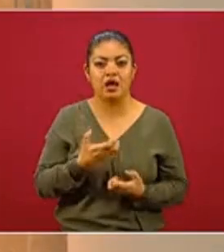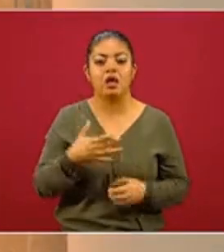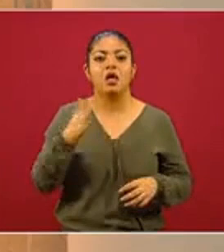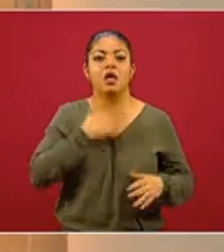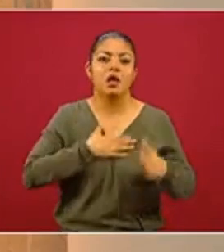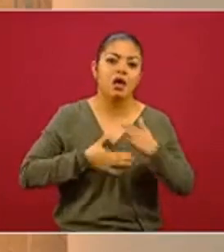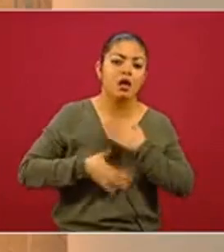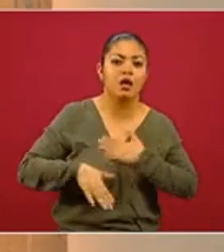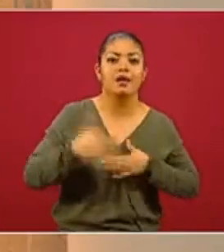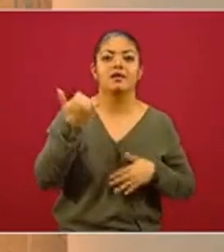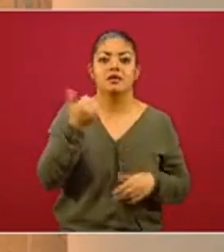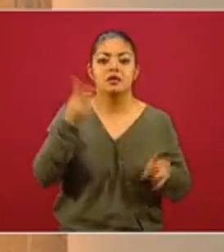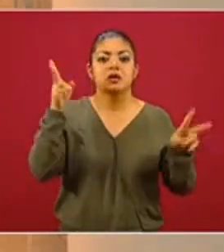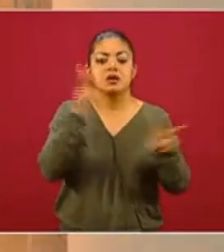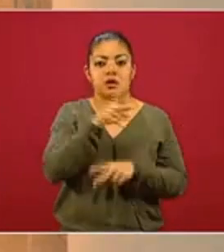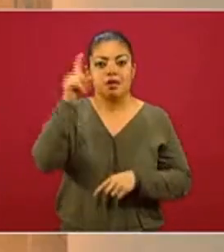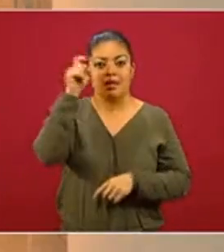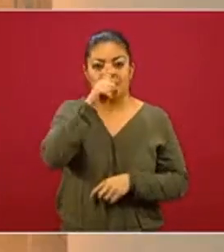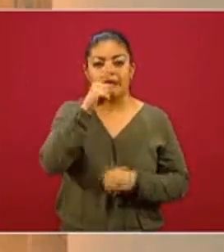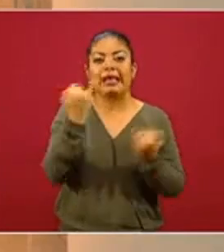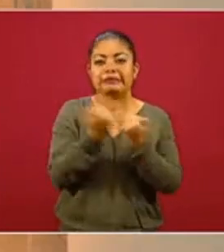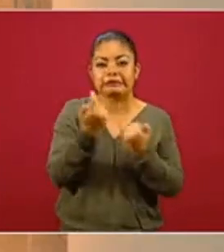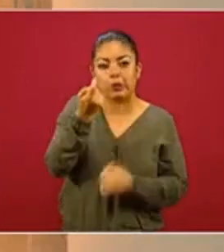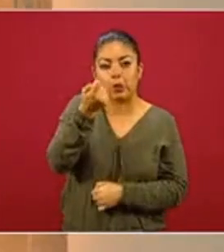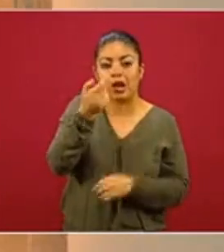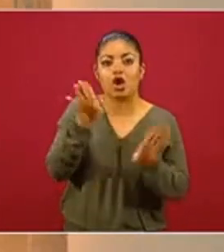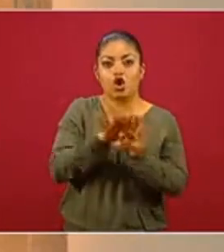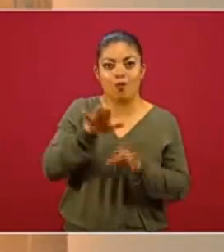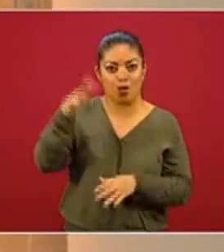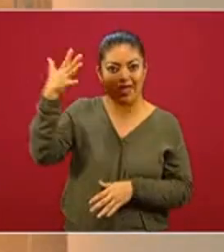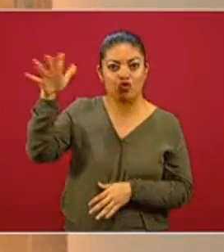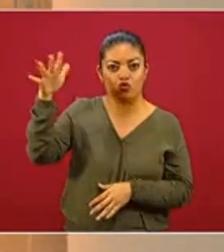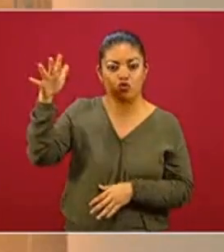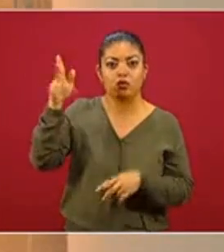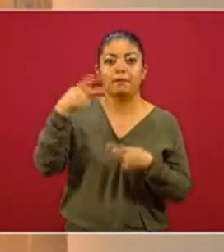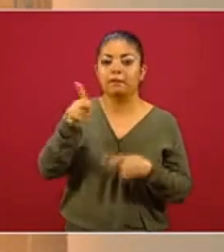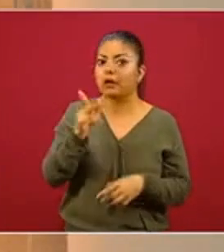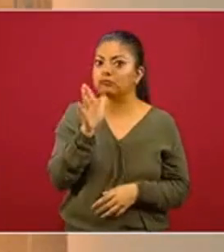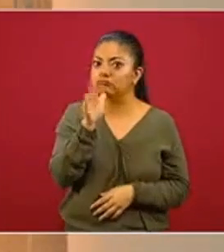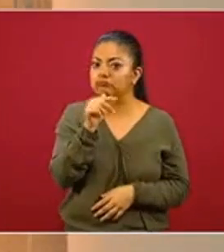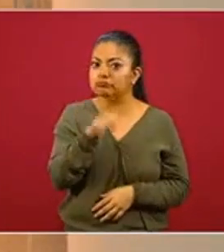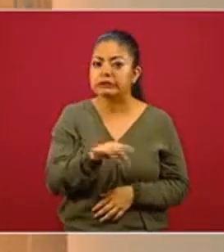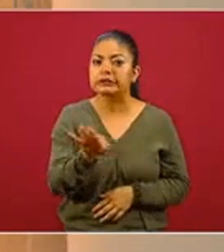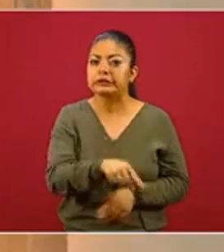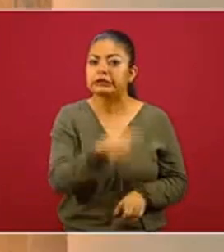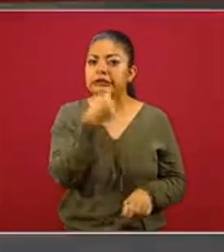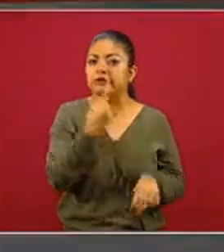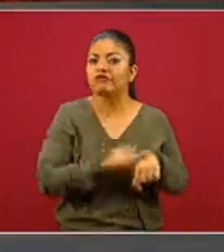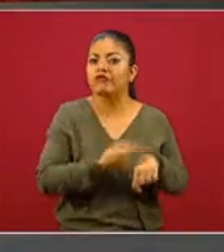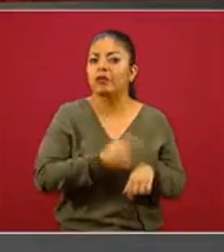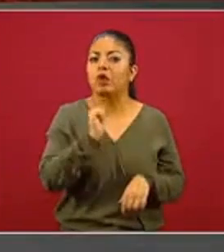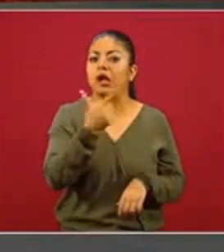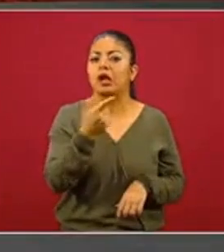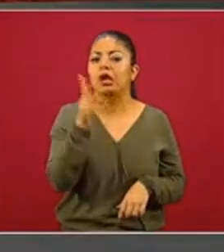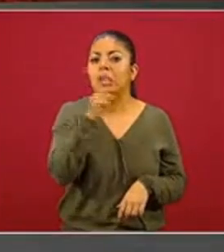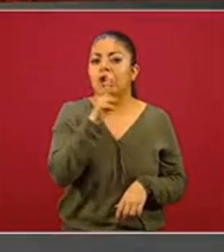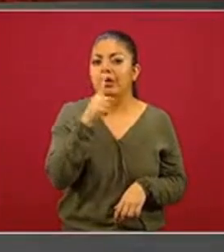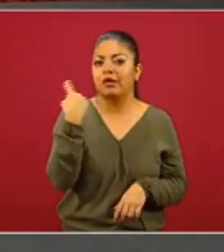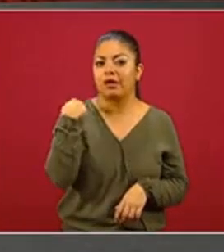muy parecidos a los que presentan los adultos, pero pues bastante indiferenciables de otras infecciones respiratorias. ¿La que